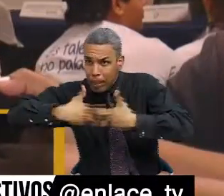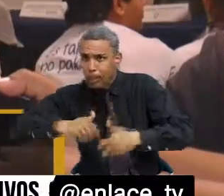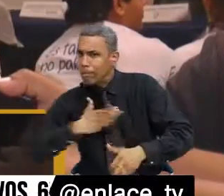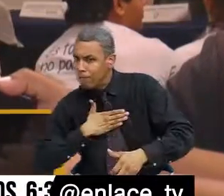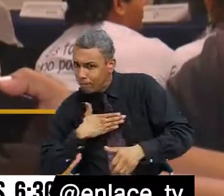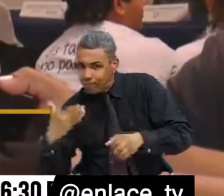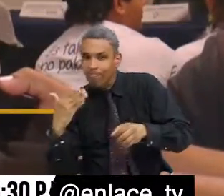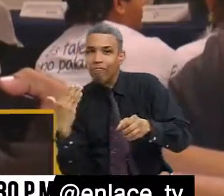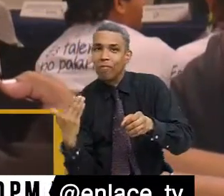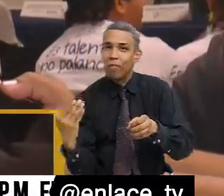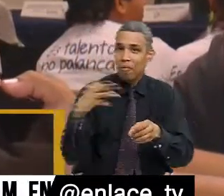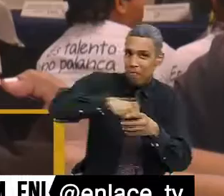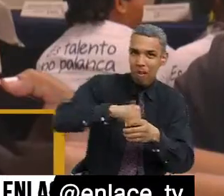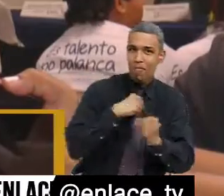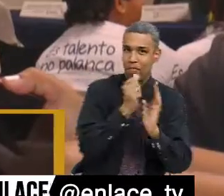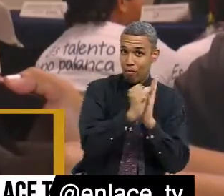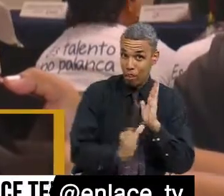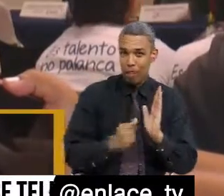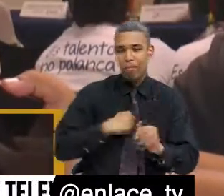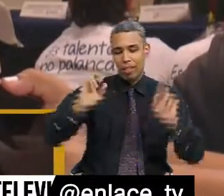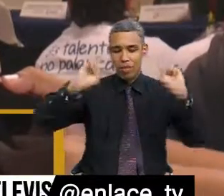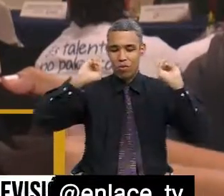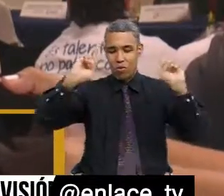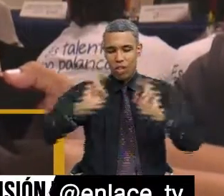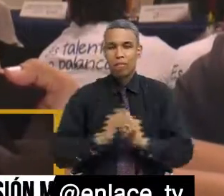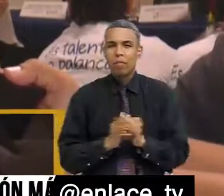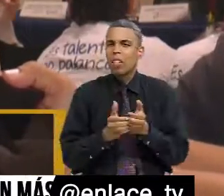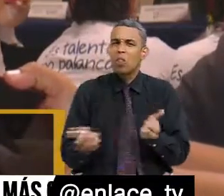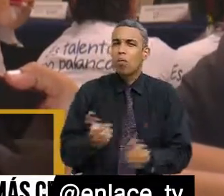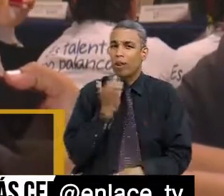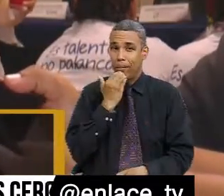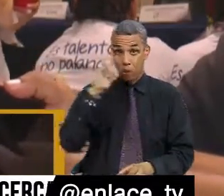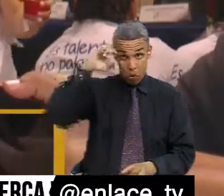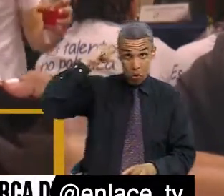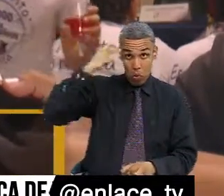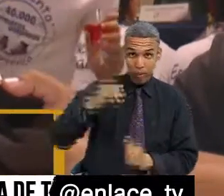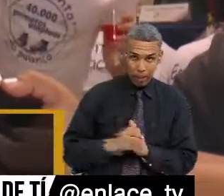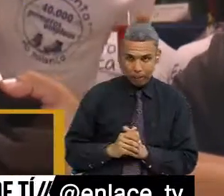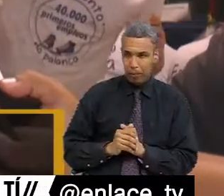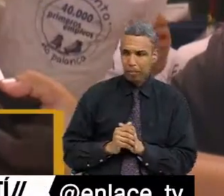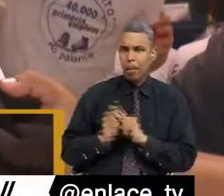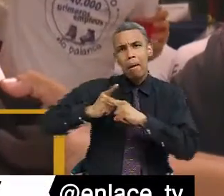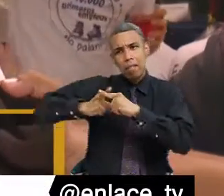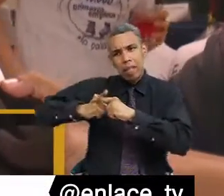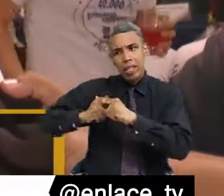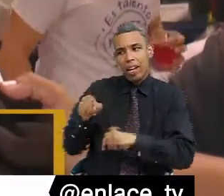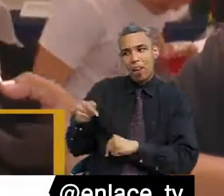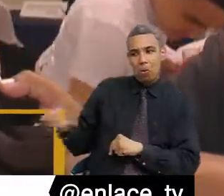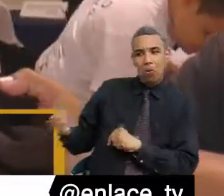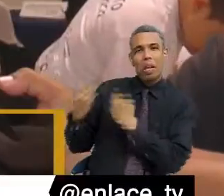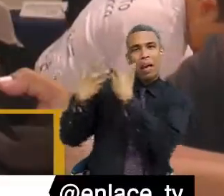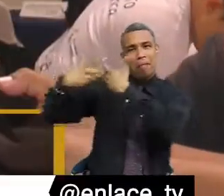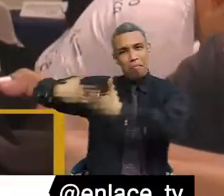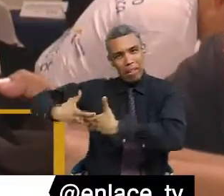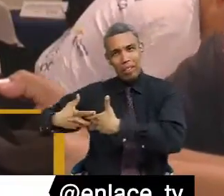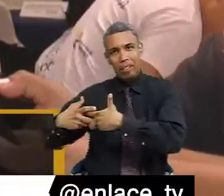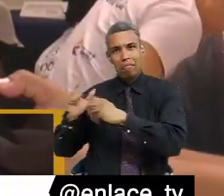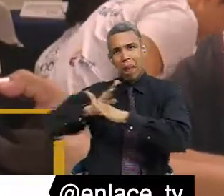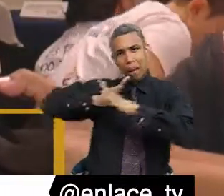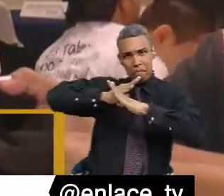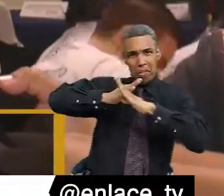programa consiste en básicamente que el gobierno paga la mitad del salario durante un año y la otra mitad la pagan los